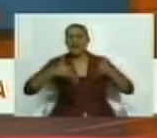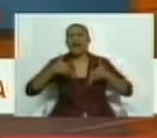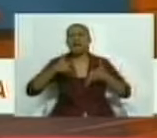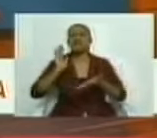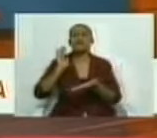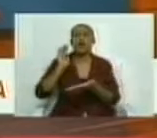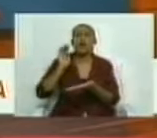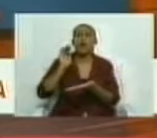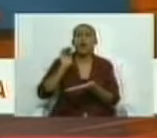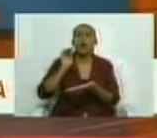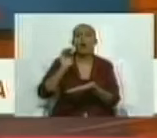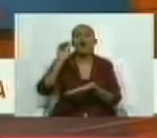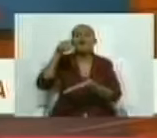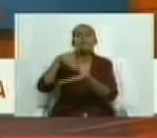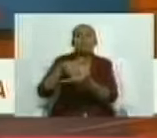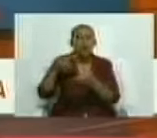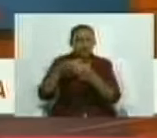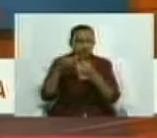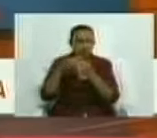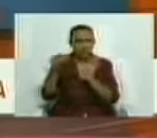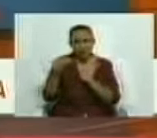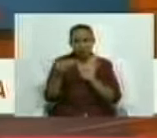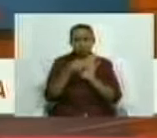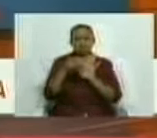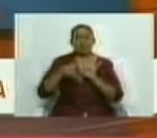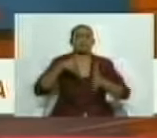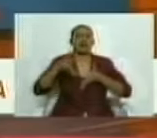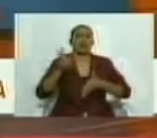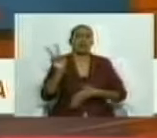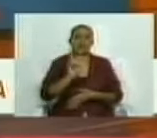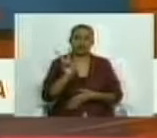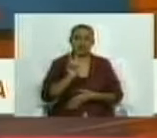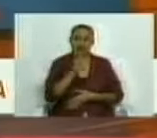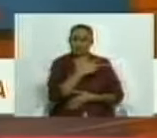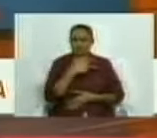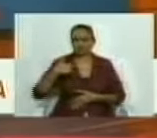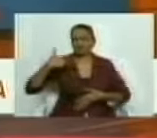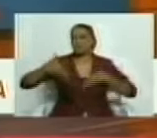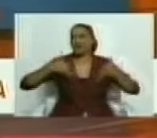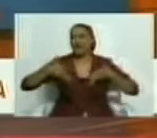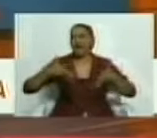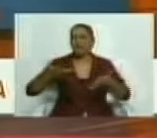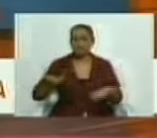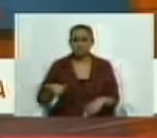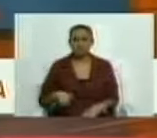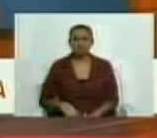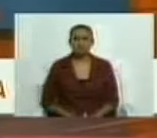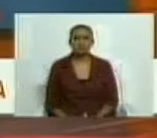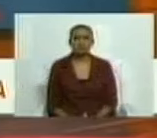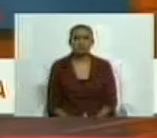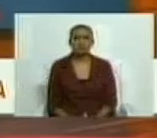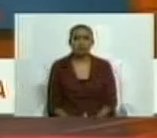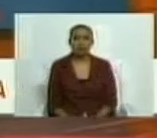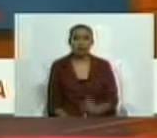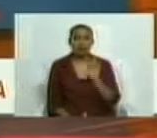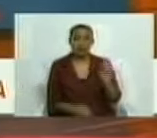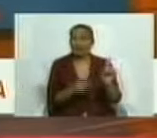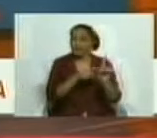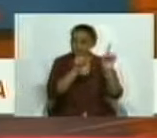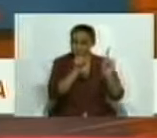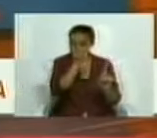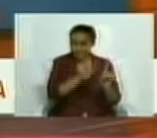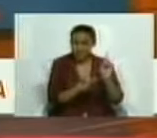no pertenece ni perteneció a esta organización en este caso como otro los que se